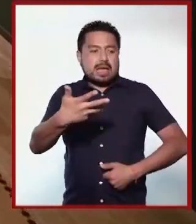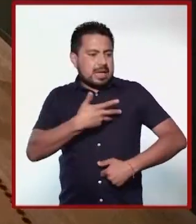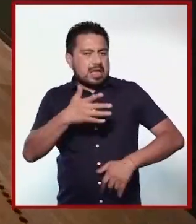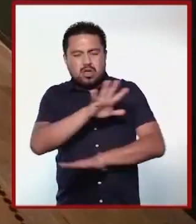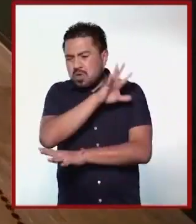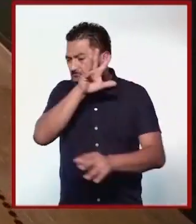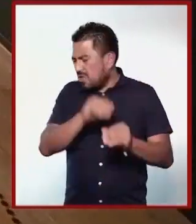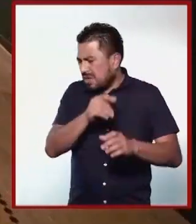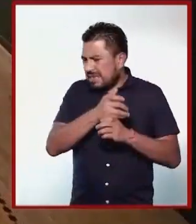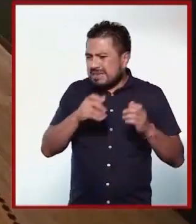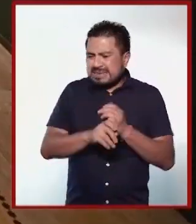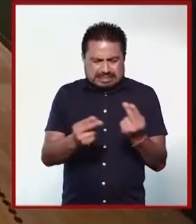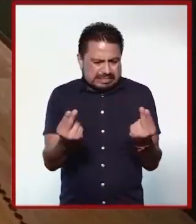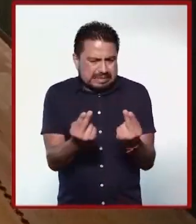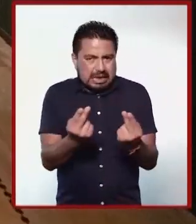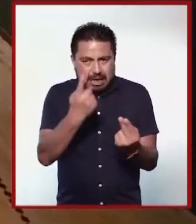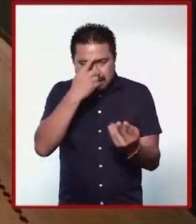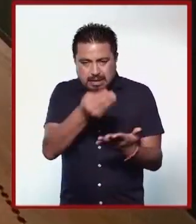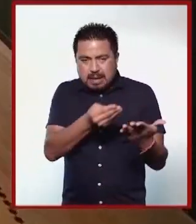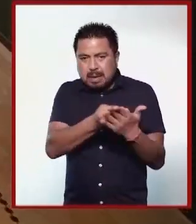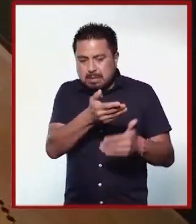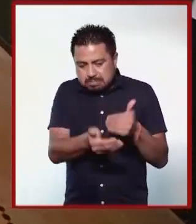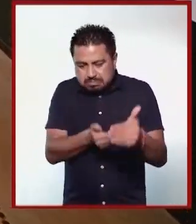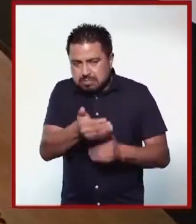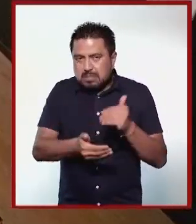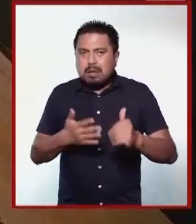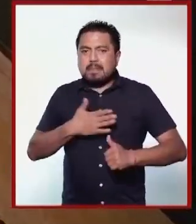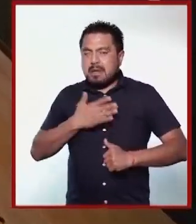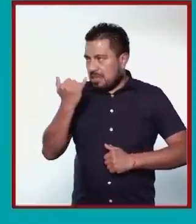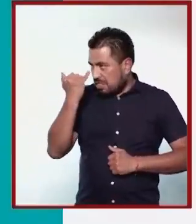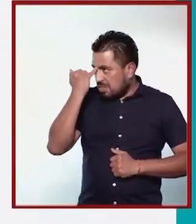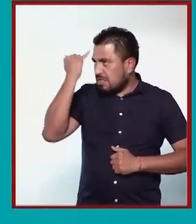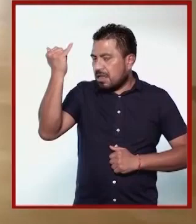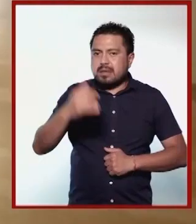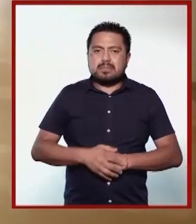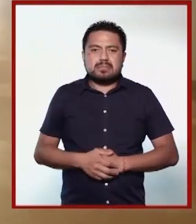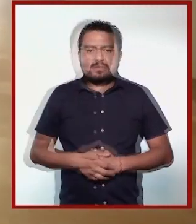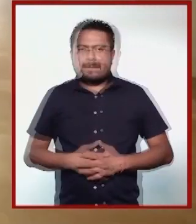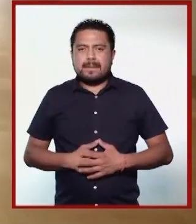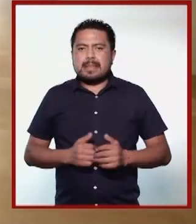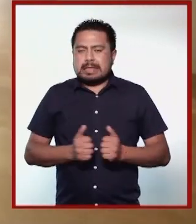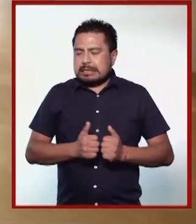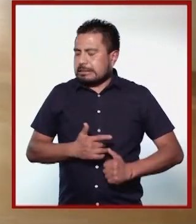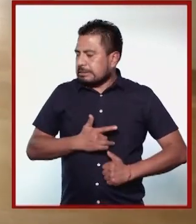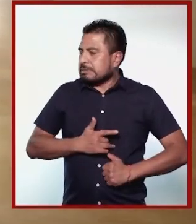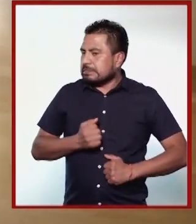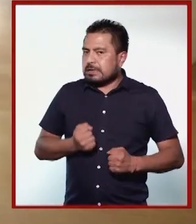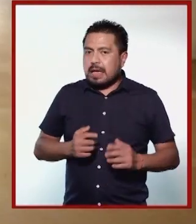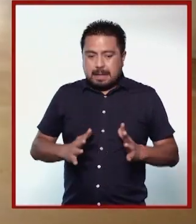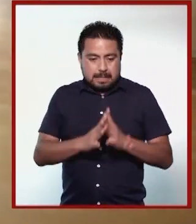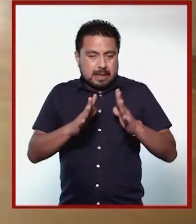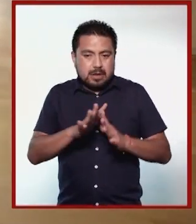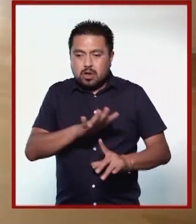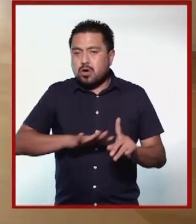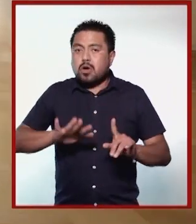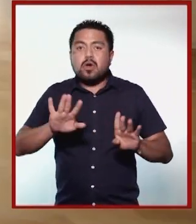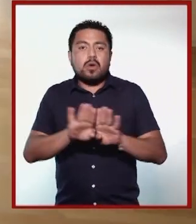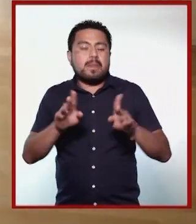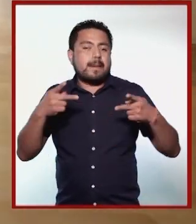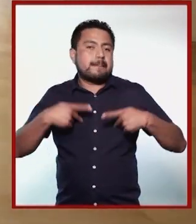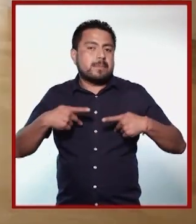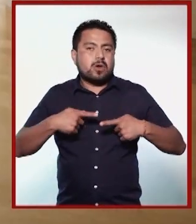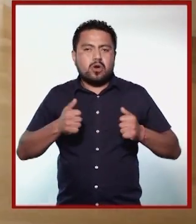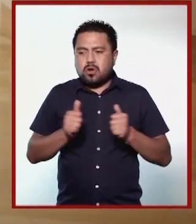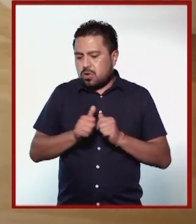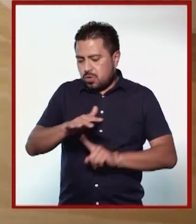todas las herramientas necesarias para poner en marcha nuestras ideas. Convencida, Matías, que la participación como individuos